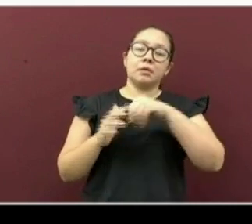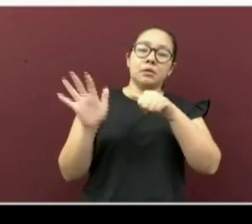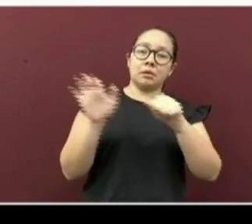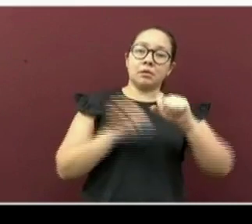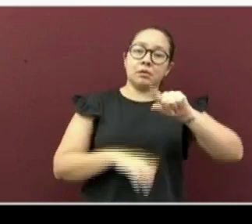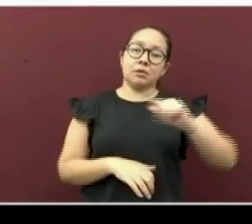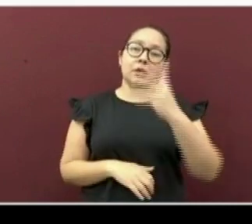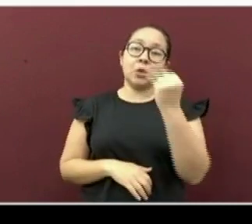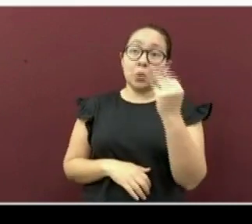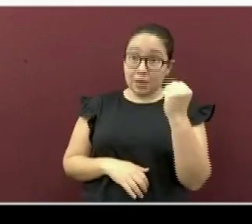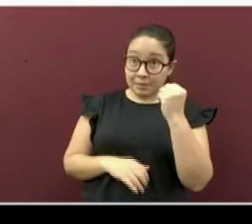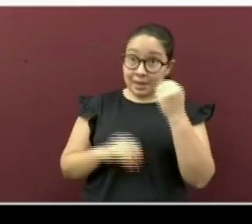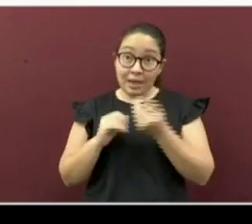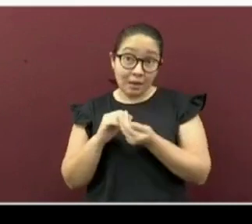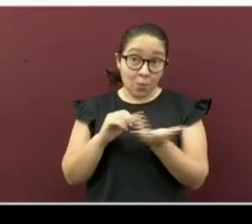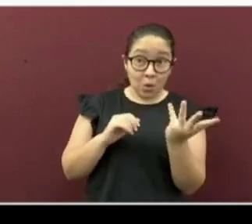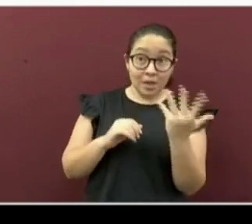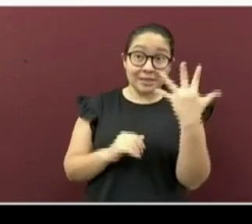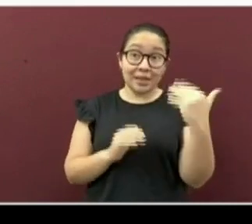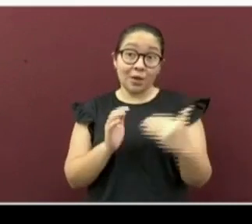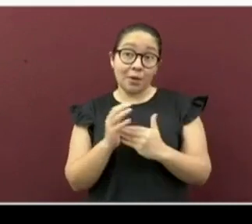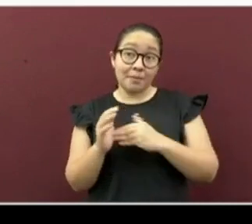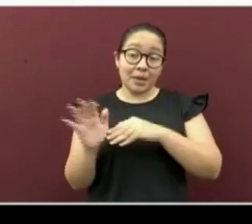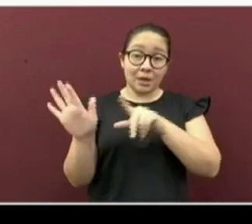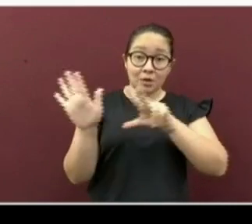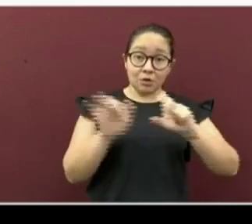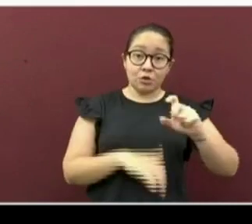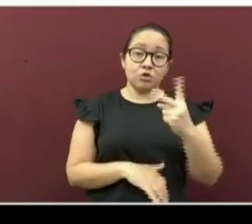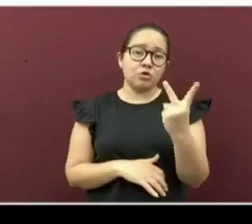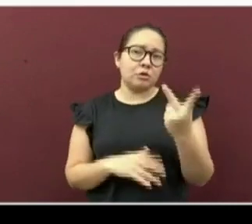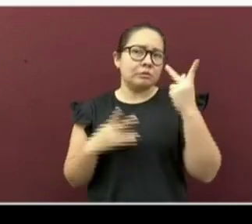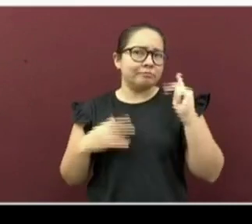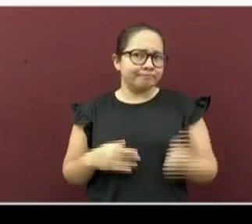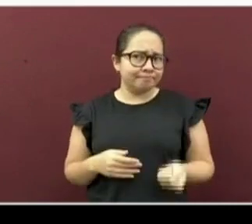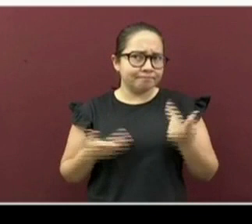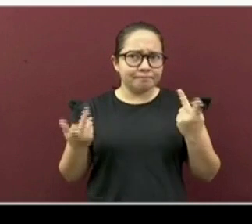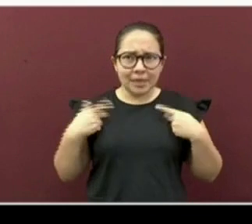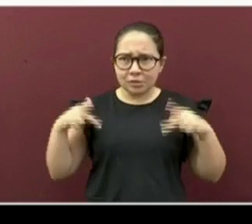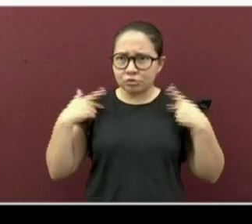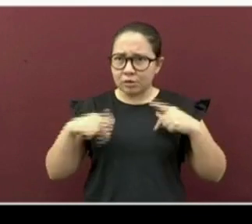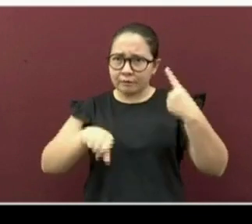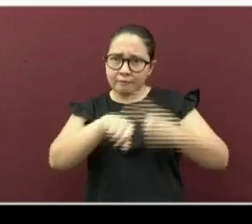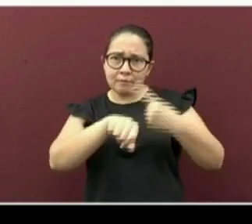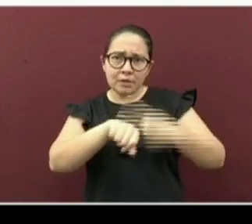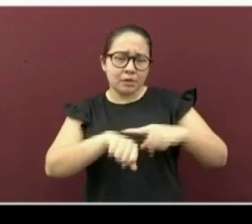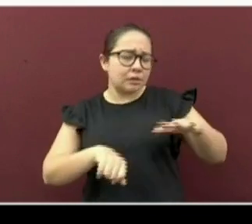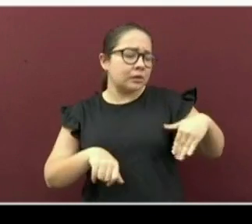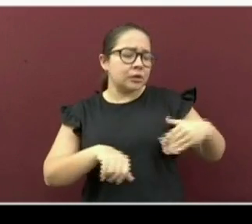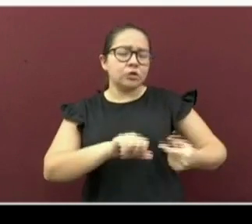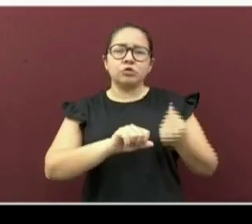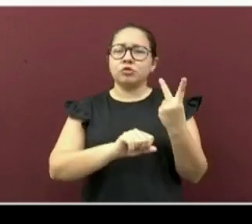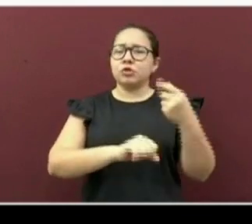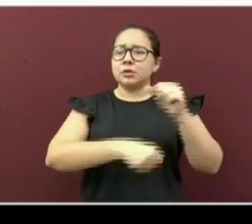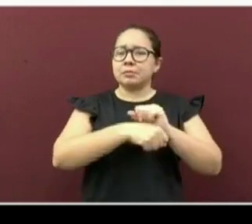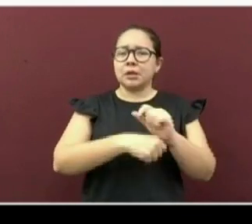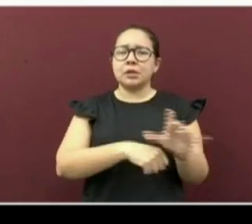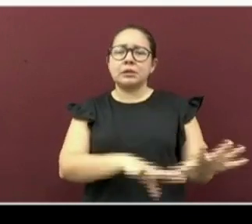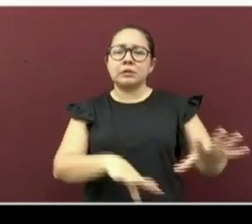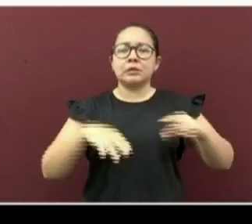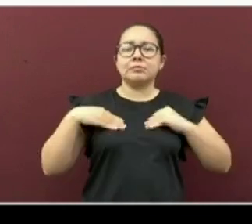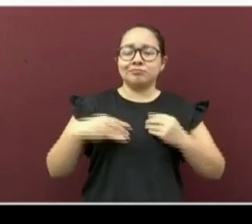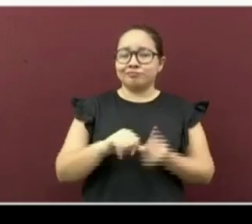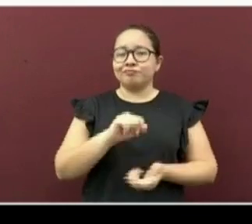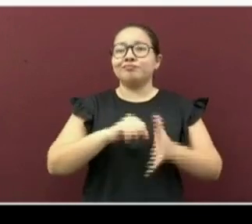96,679. De ellos, 5,802 representan a los enfermos que han desarrollado su padecimiento